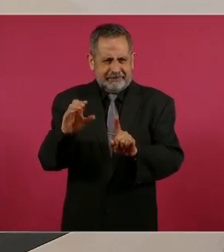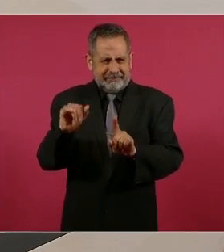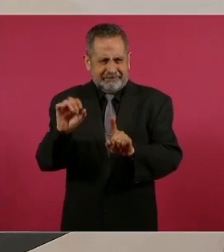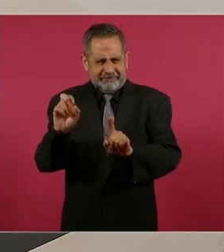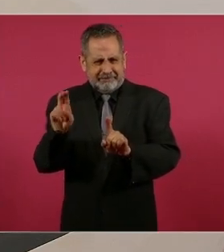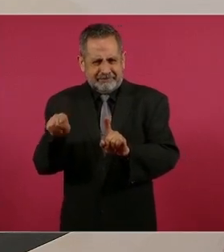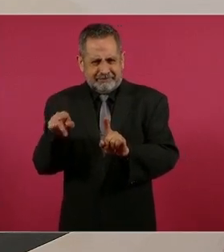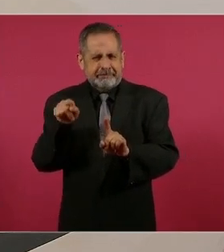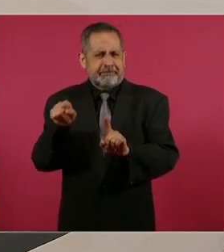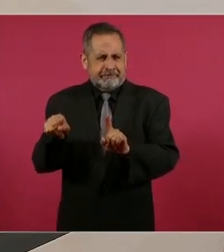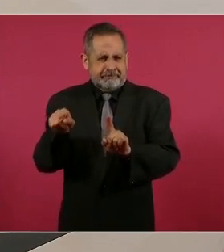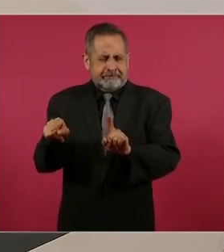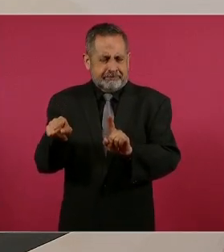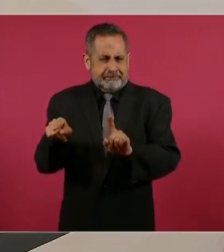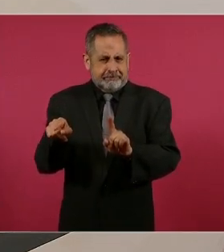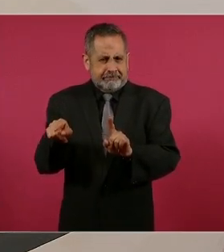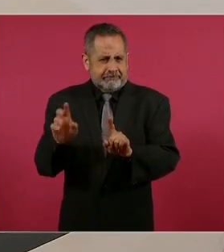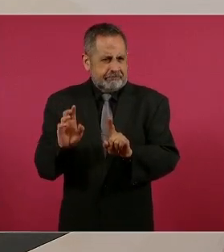porque